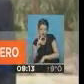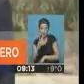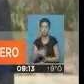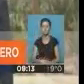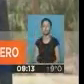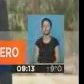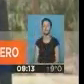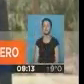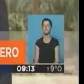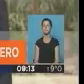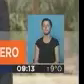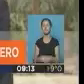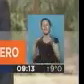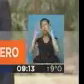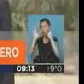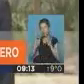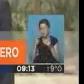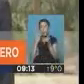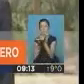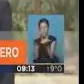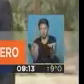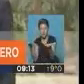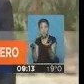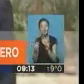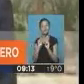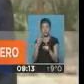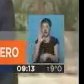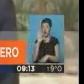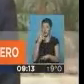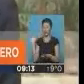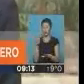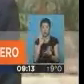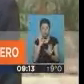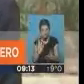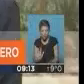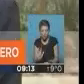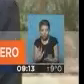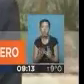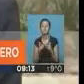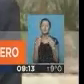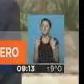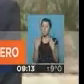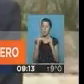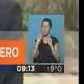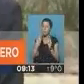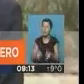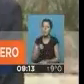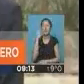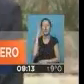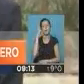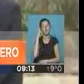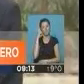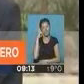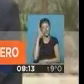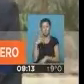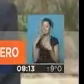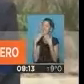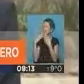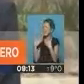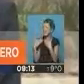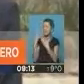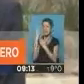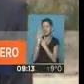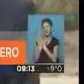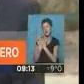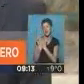virtual. Realmente es una muestra que va a sorprender y también va a permitir aprender mucho. Muchas gracias, ministro, le agradezco